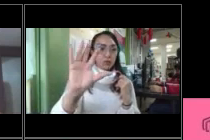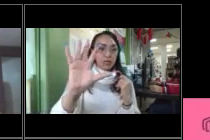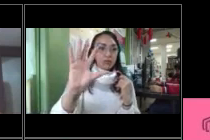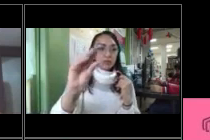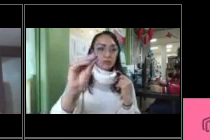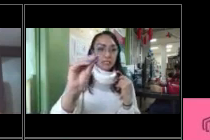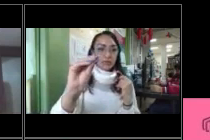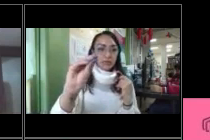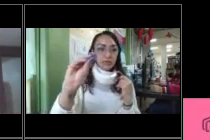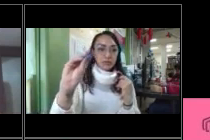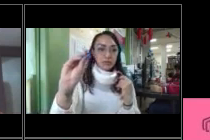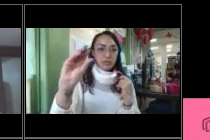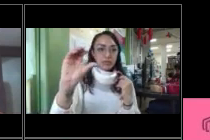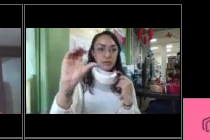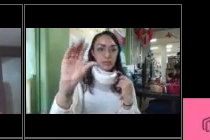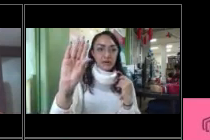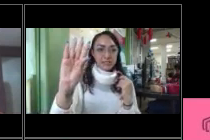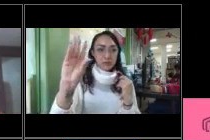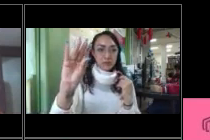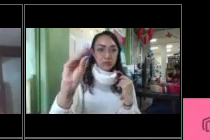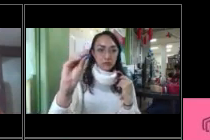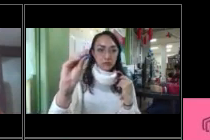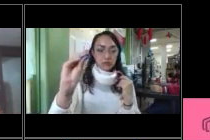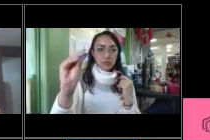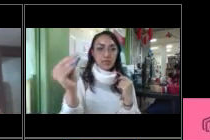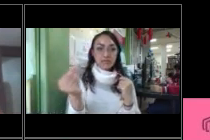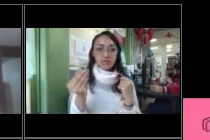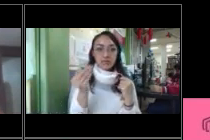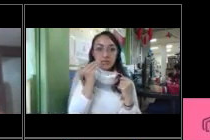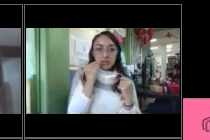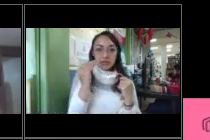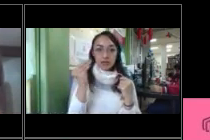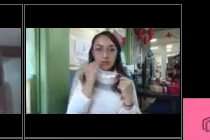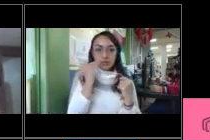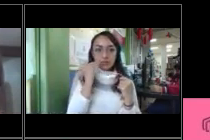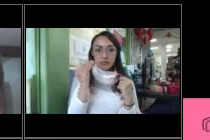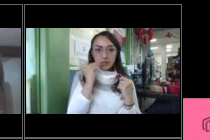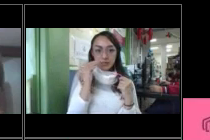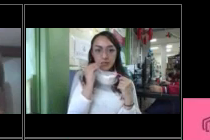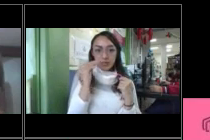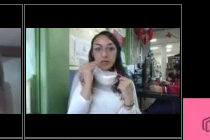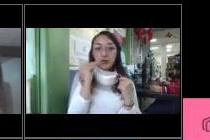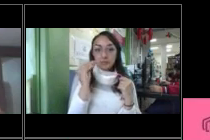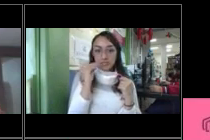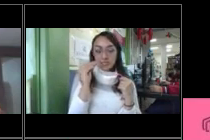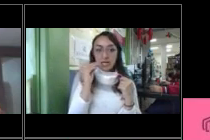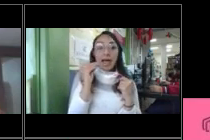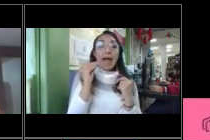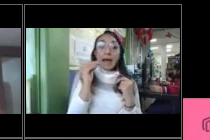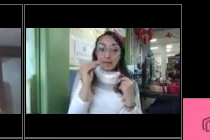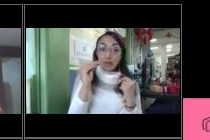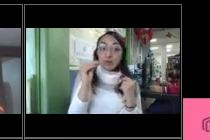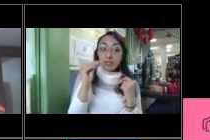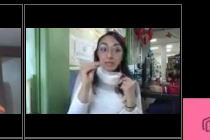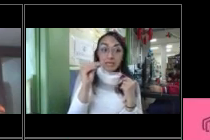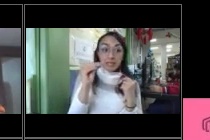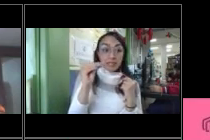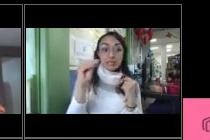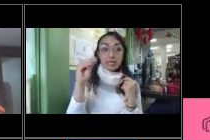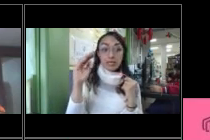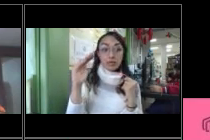Ahí está, juntamos nuestros dedos, el pulgar se junta con todos los demás y lo vamos llevando hacia la boca, comer. Hay